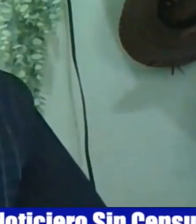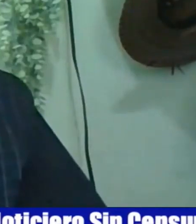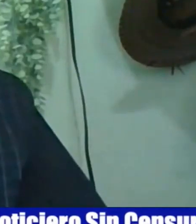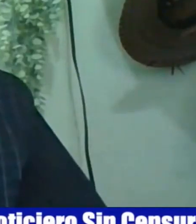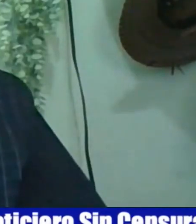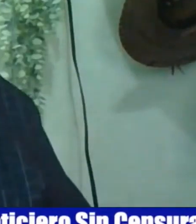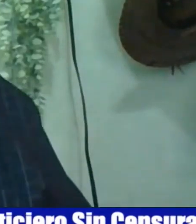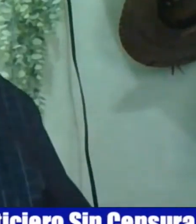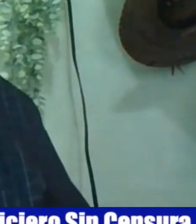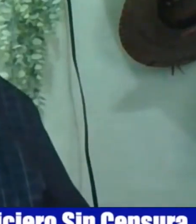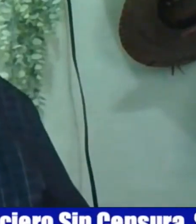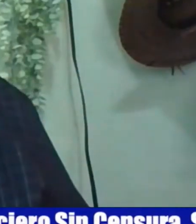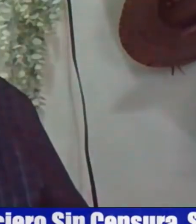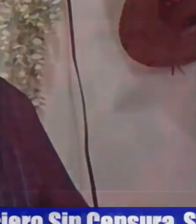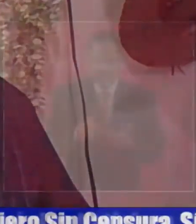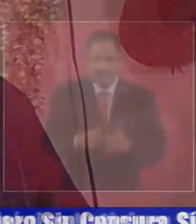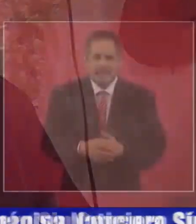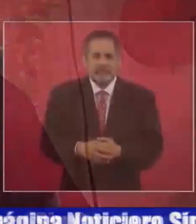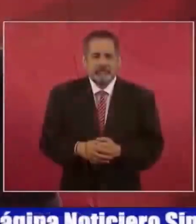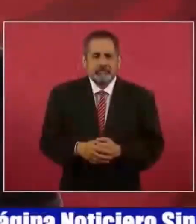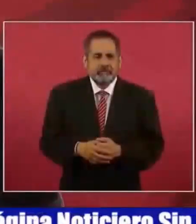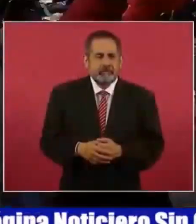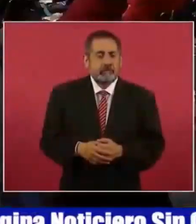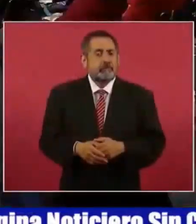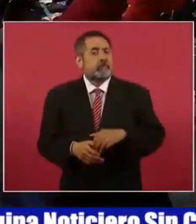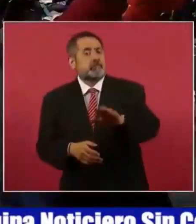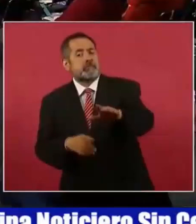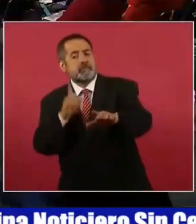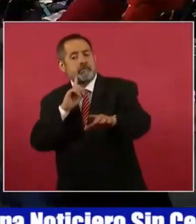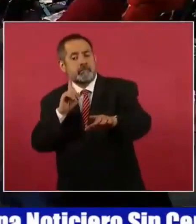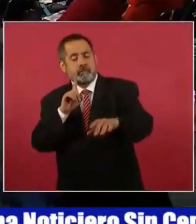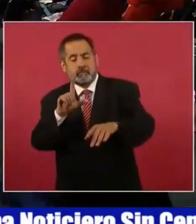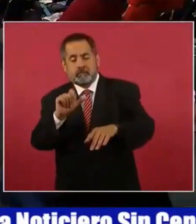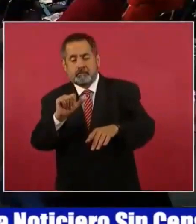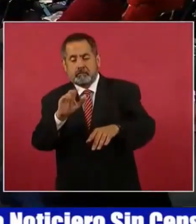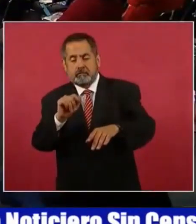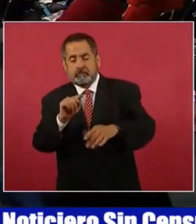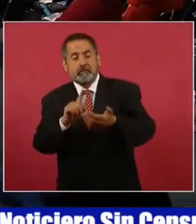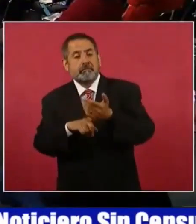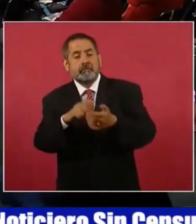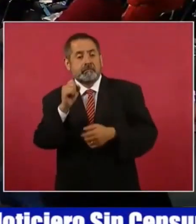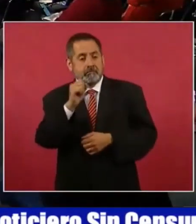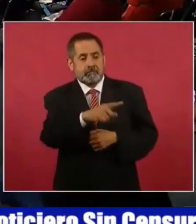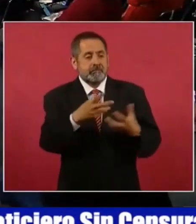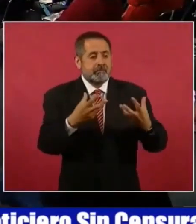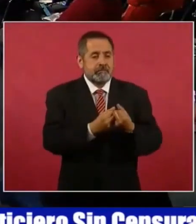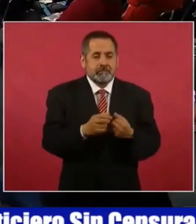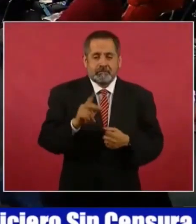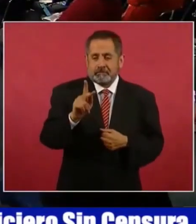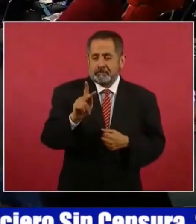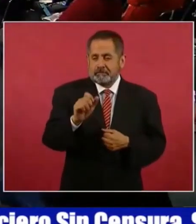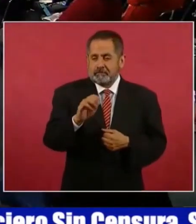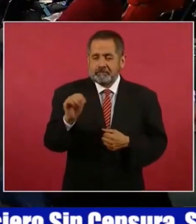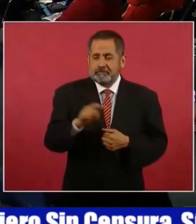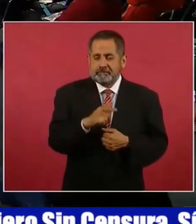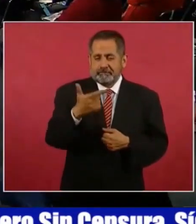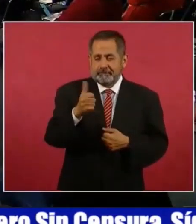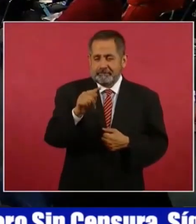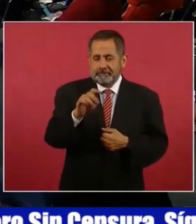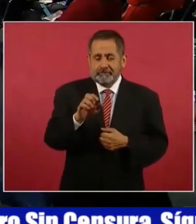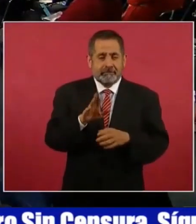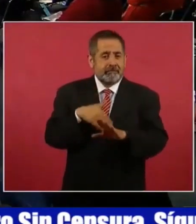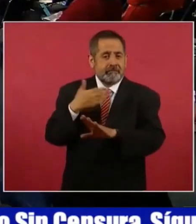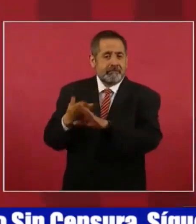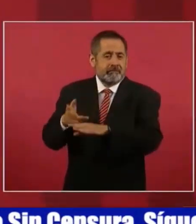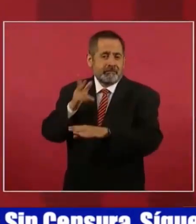esos hechos, yo lo dudo mucho. Yo difiero muchísimo de esa posición que refiere el